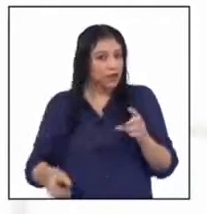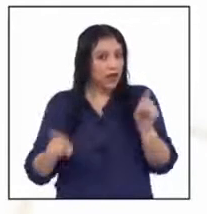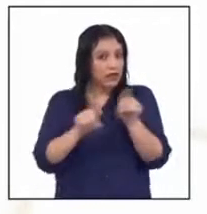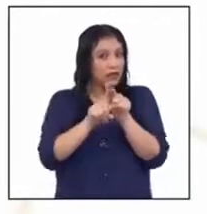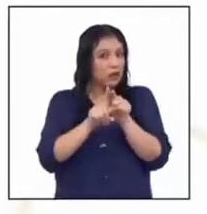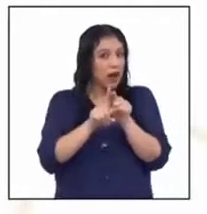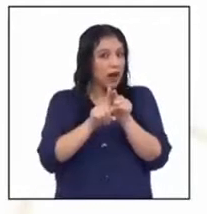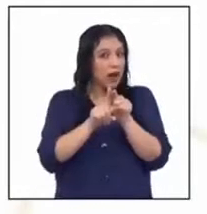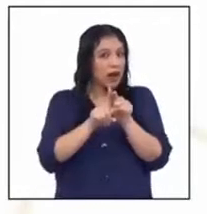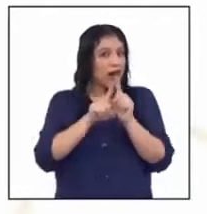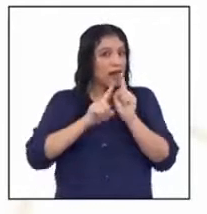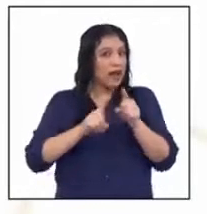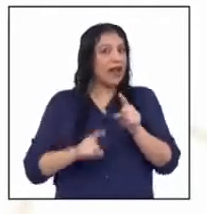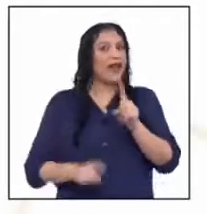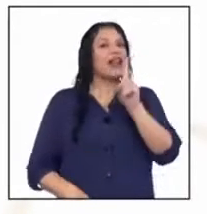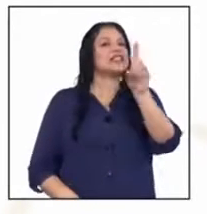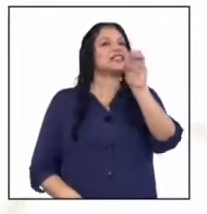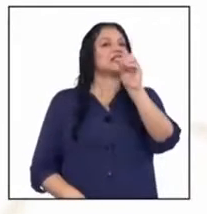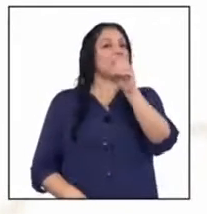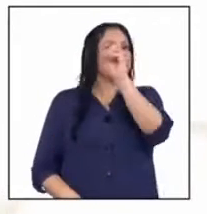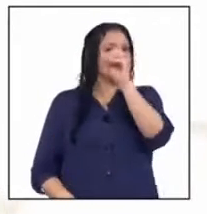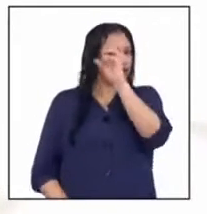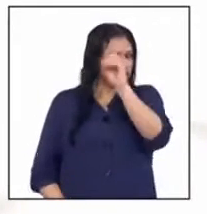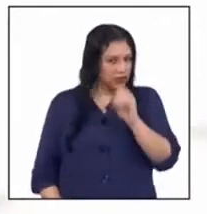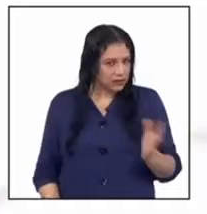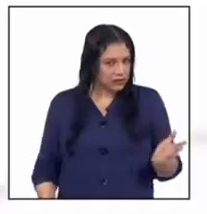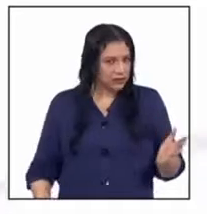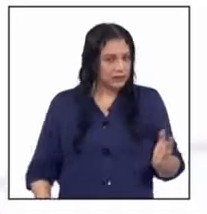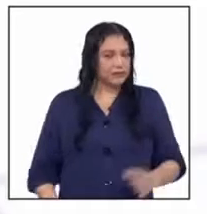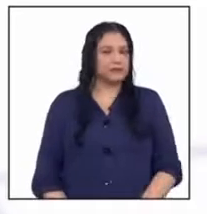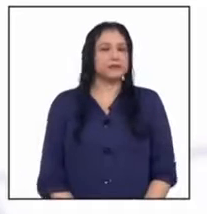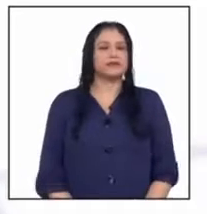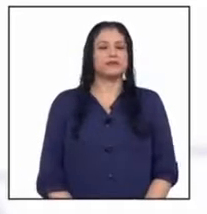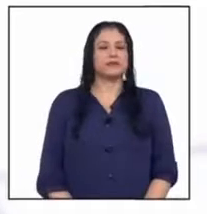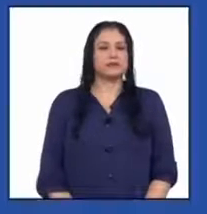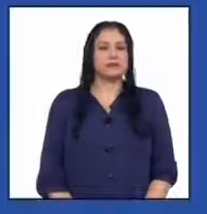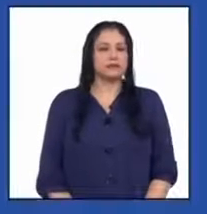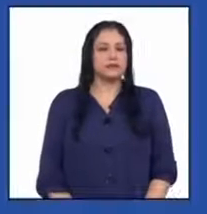es igual al 100%.